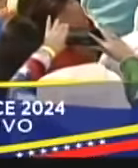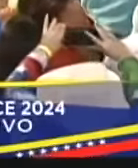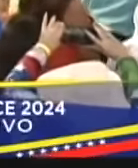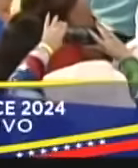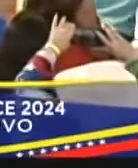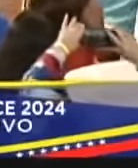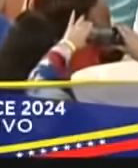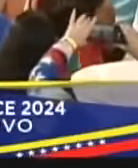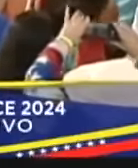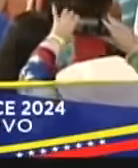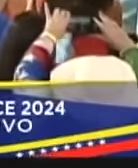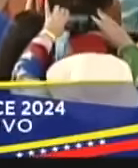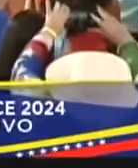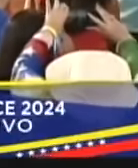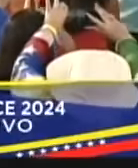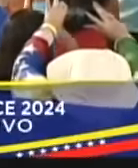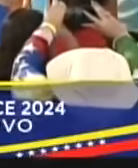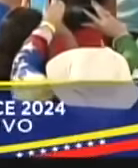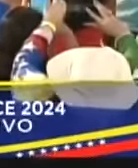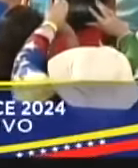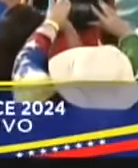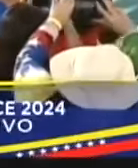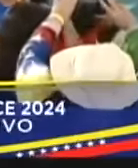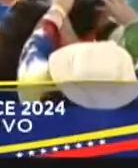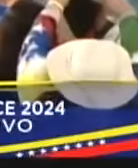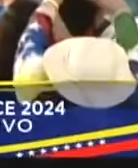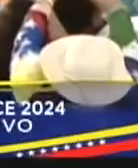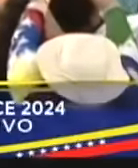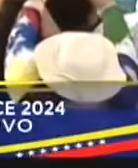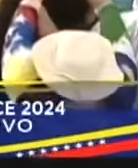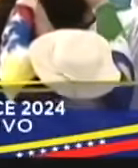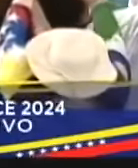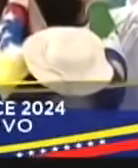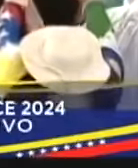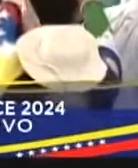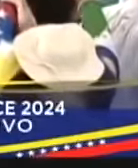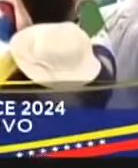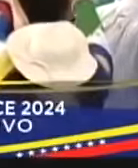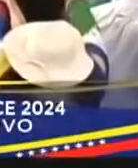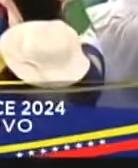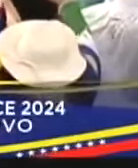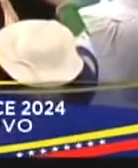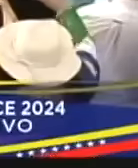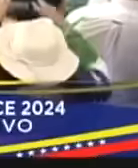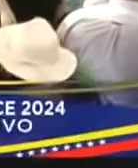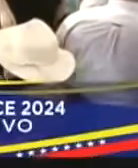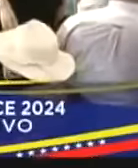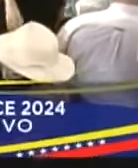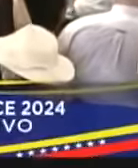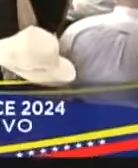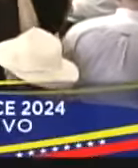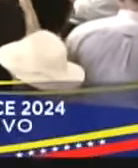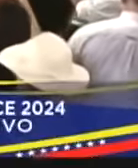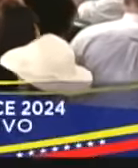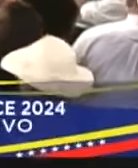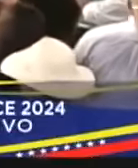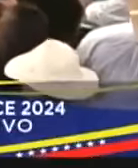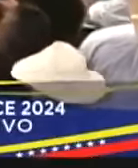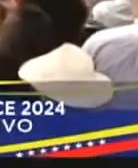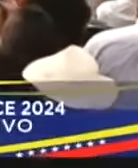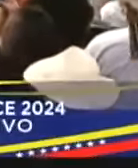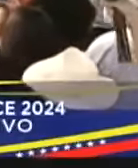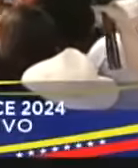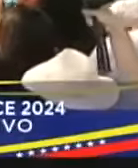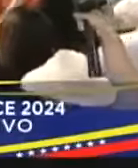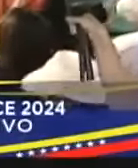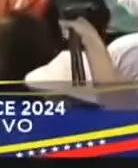del Socorro, dulce Virgen de la Paz, Virgen de la Coromoto, Virgen de Chintiquirá. La osa Virgen del Valle, da el